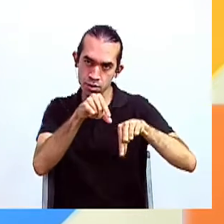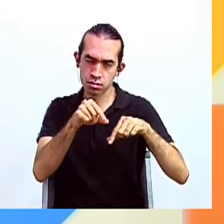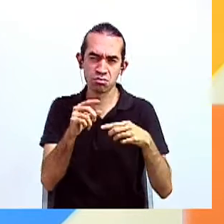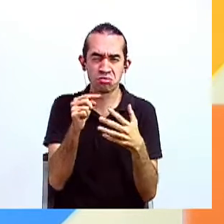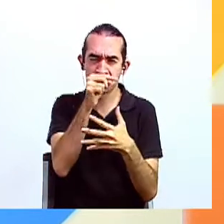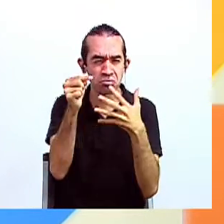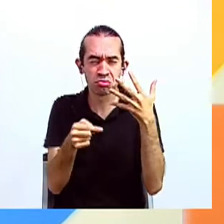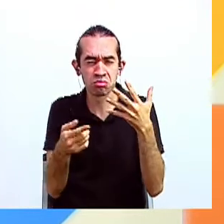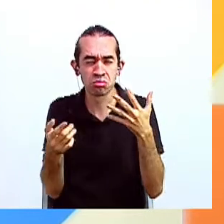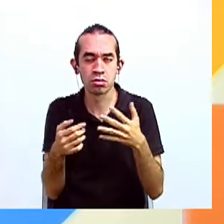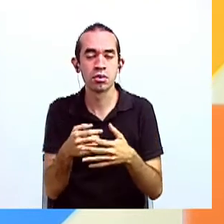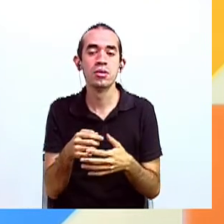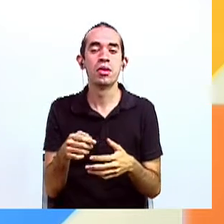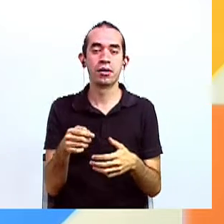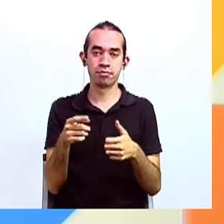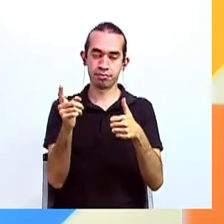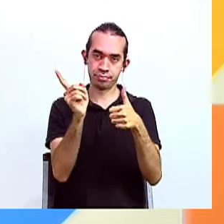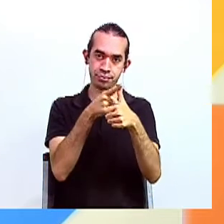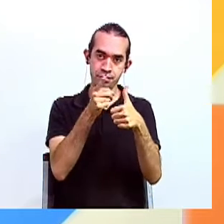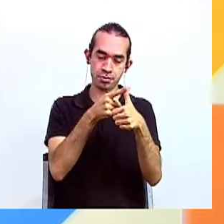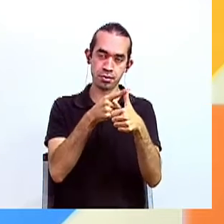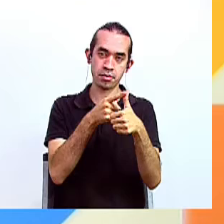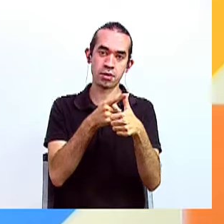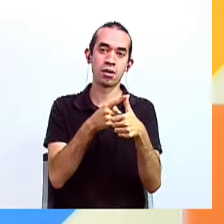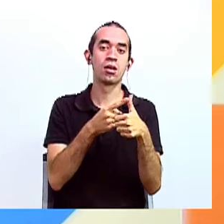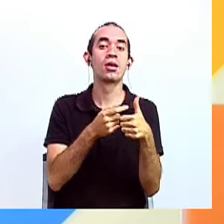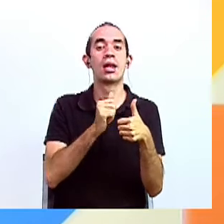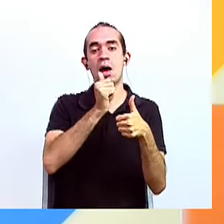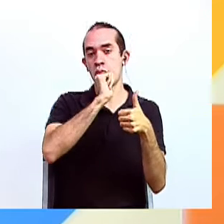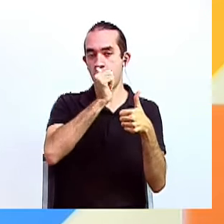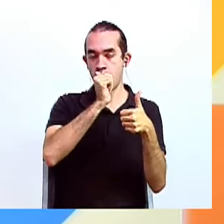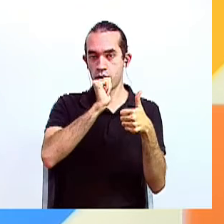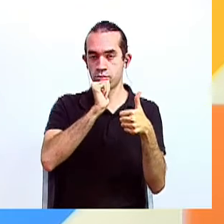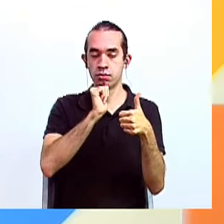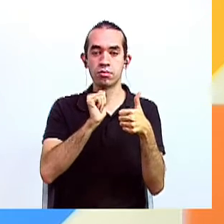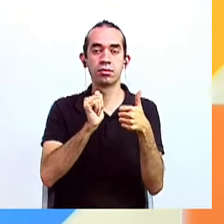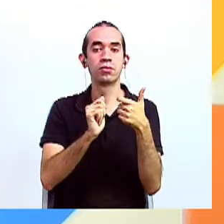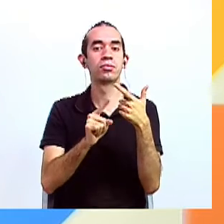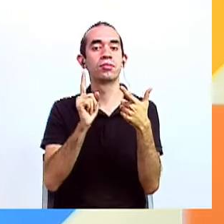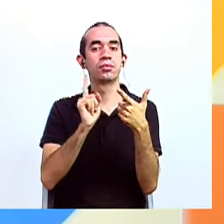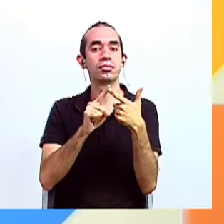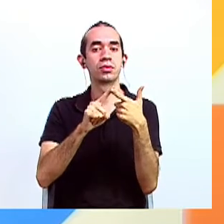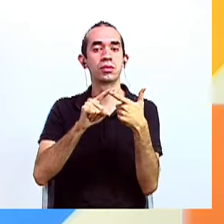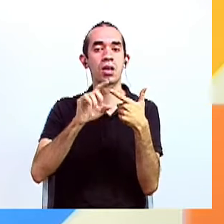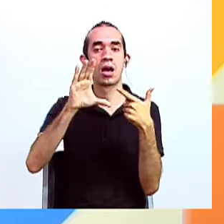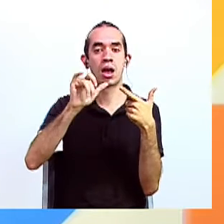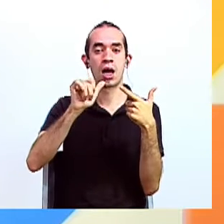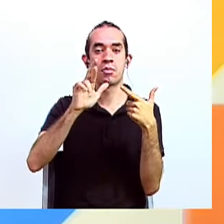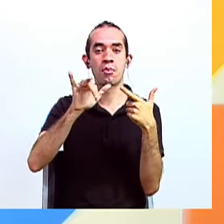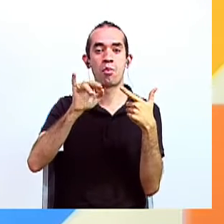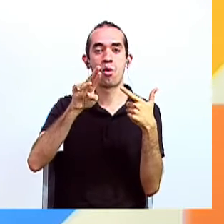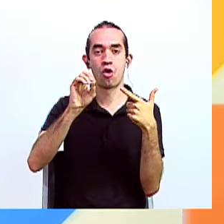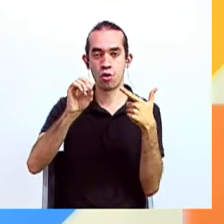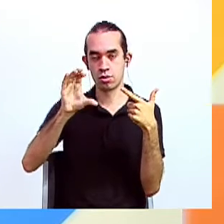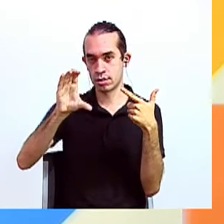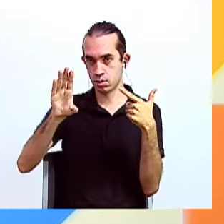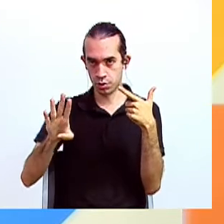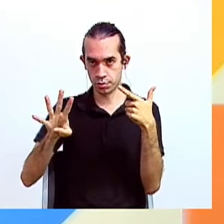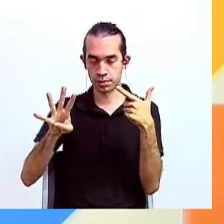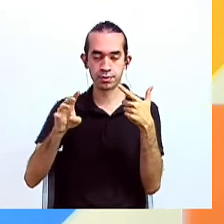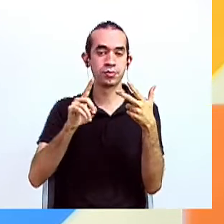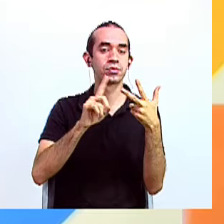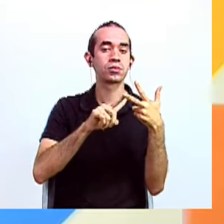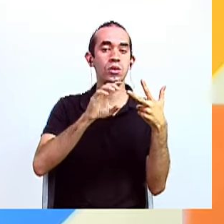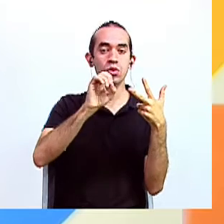veremos en este día? Veremos el ciclo biogeoquímico del agua, del carbono, del